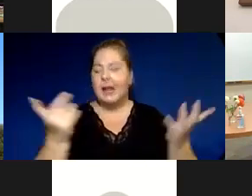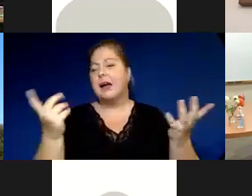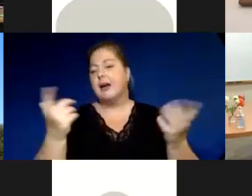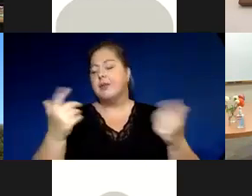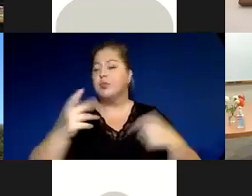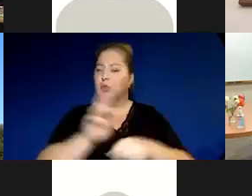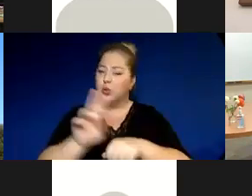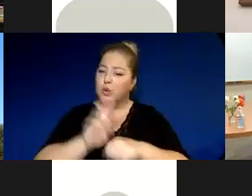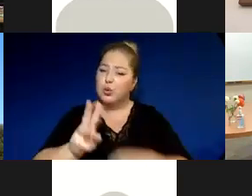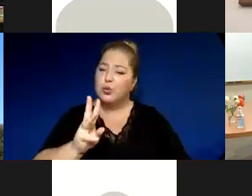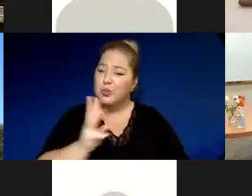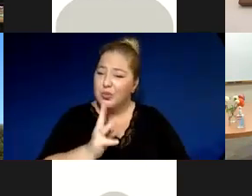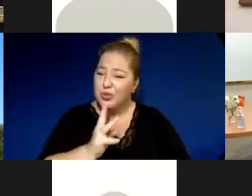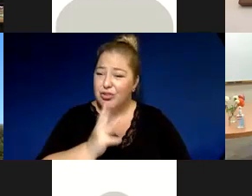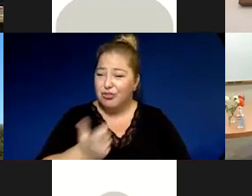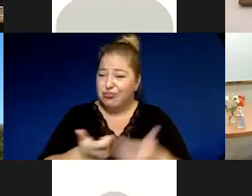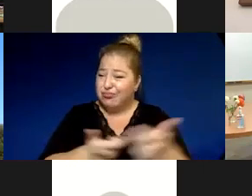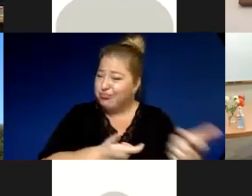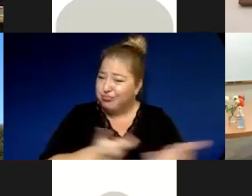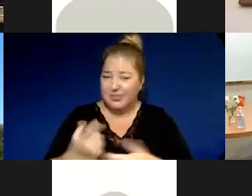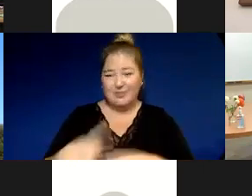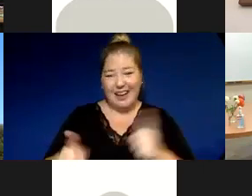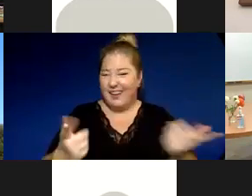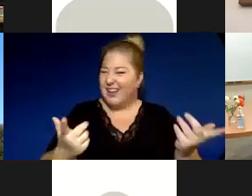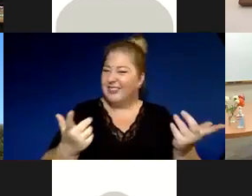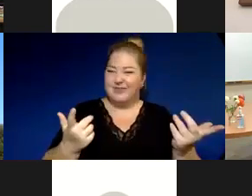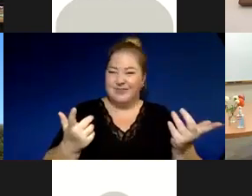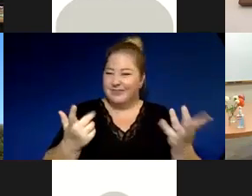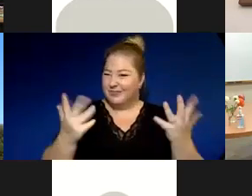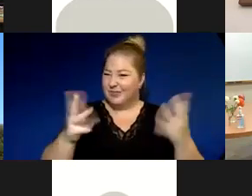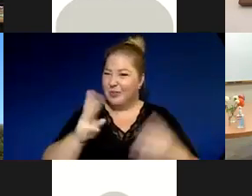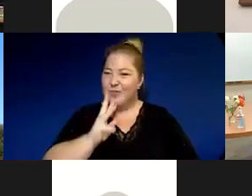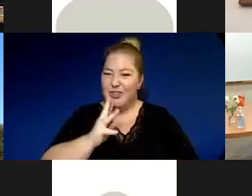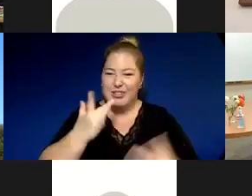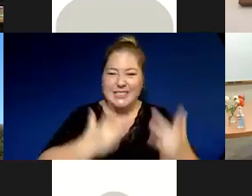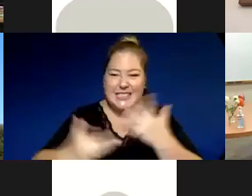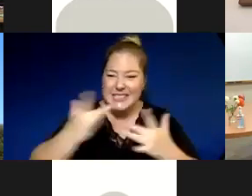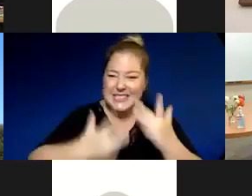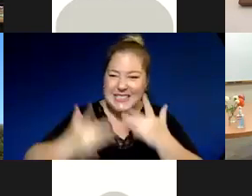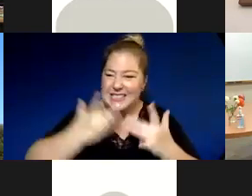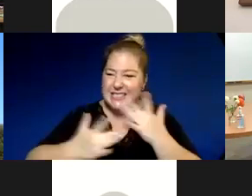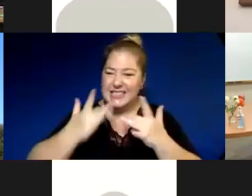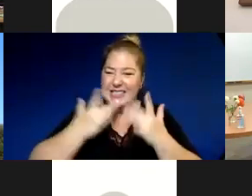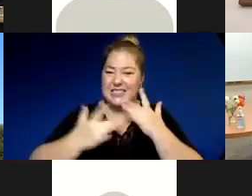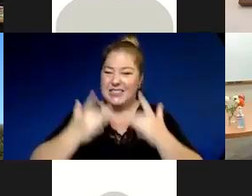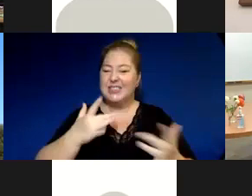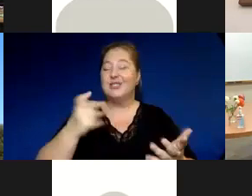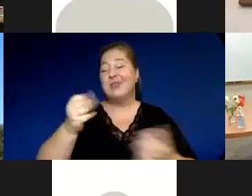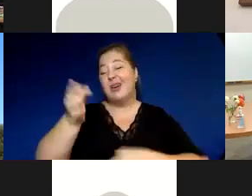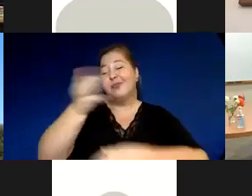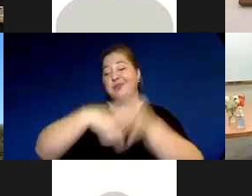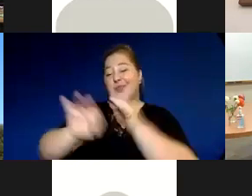aplicarles agua no es una opción real. Entonces, eso se tiene que hacer